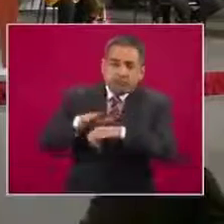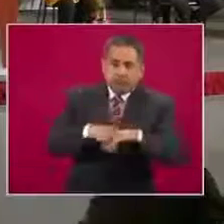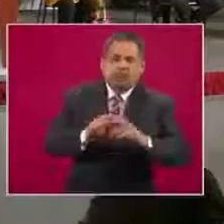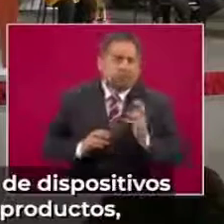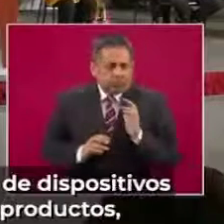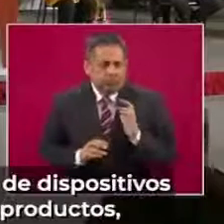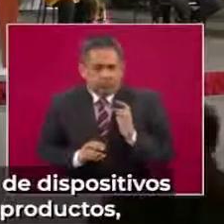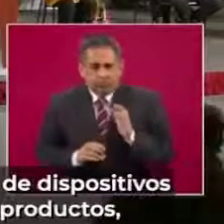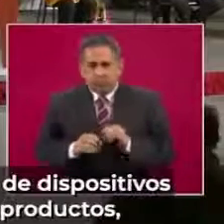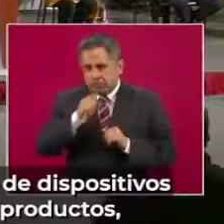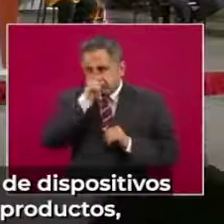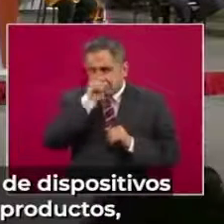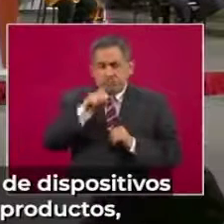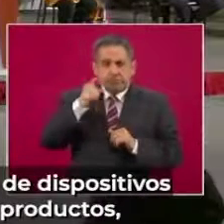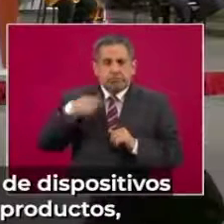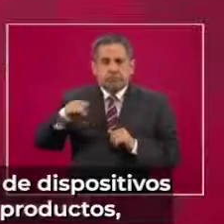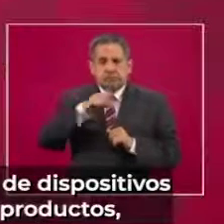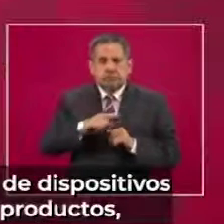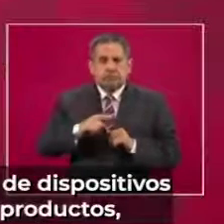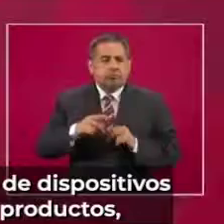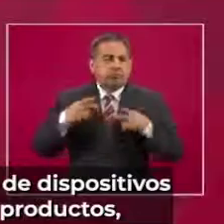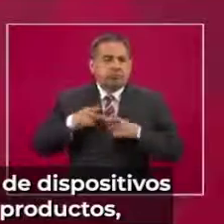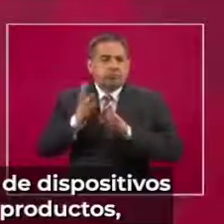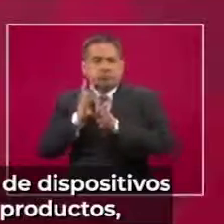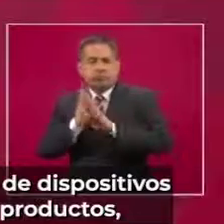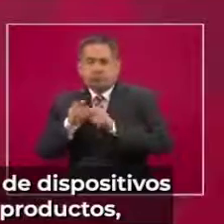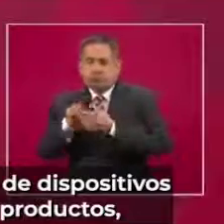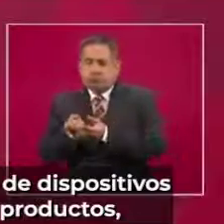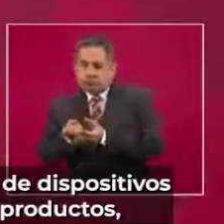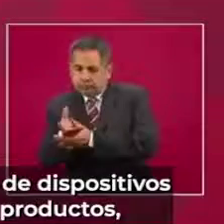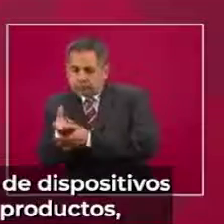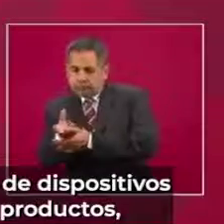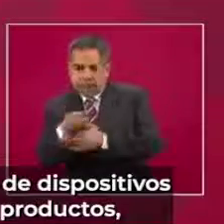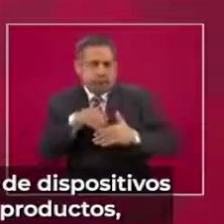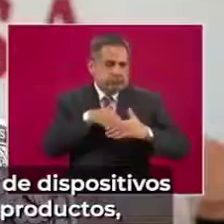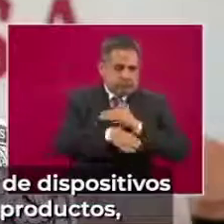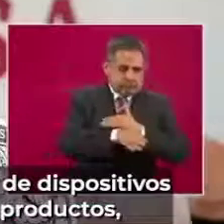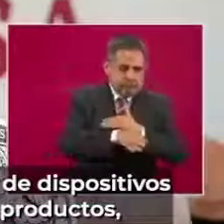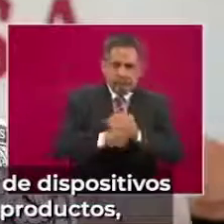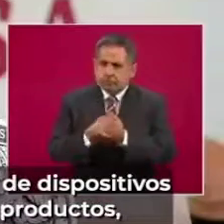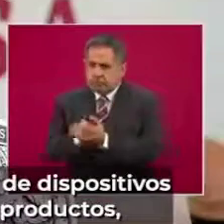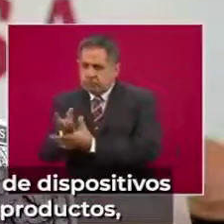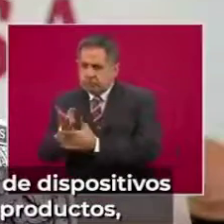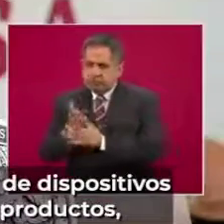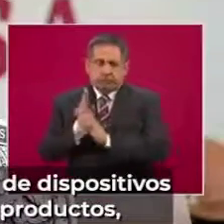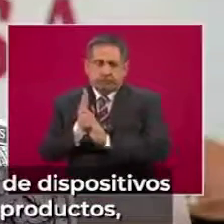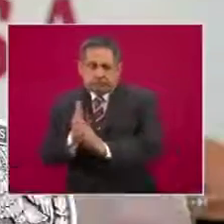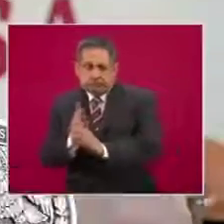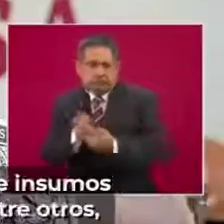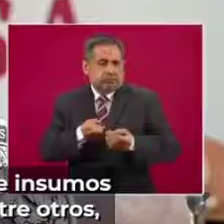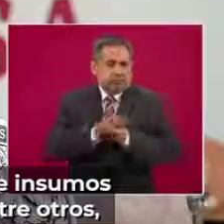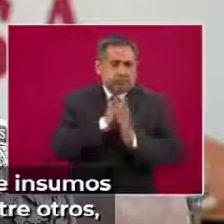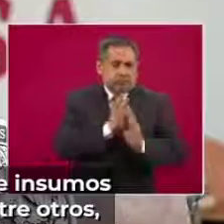respiratorias. Entre los puntos más importantes, destacó el uso de dispositivos electrónicos para realizar compras y pago de